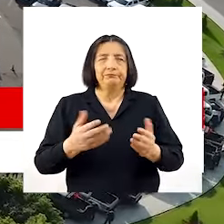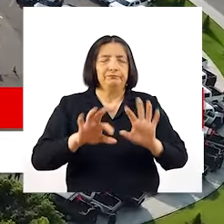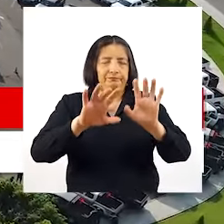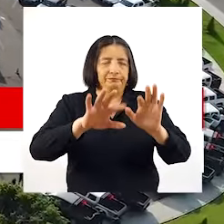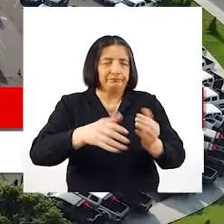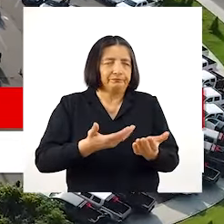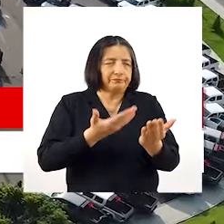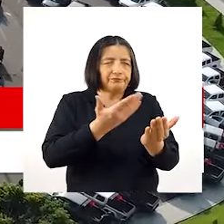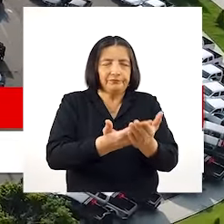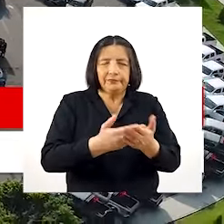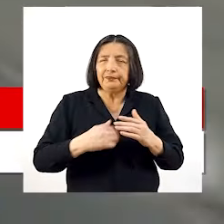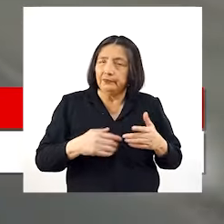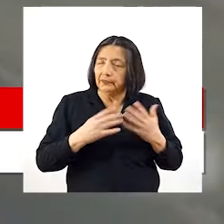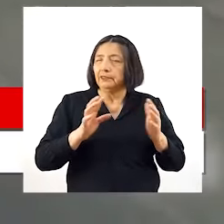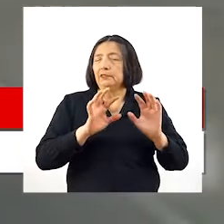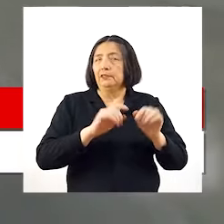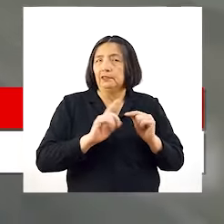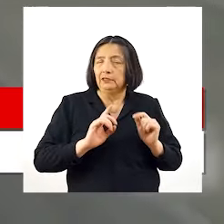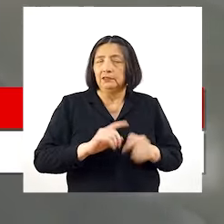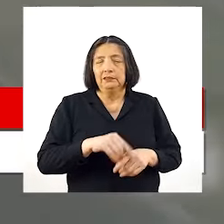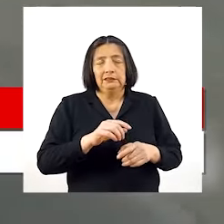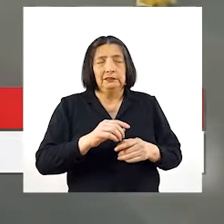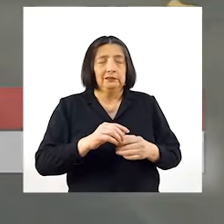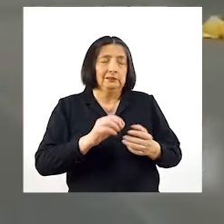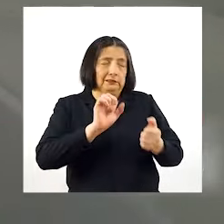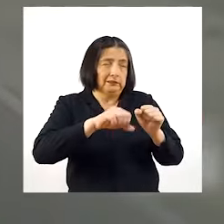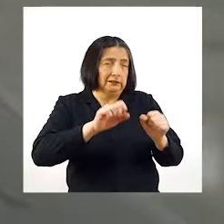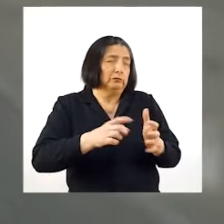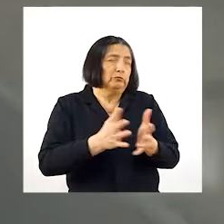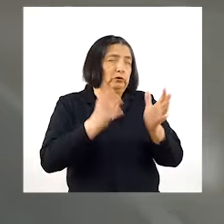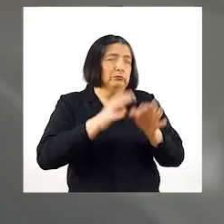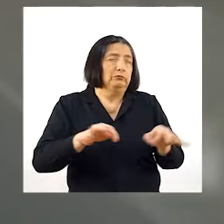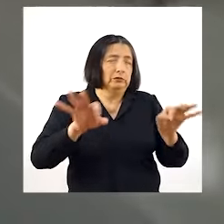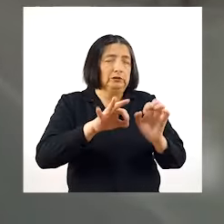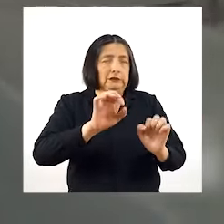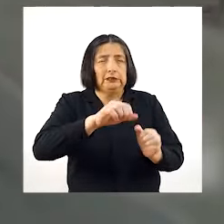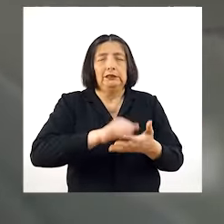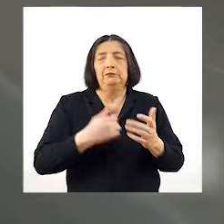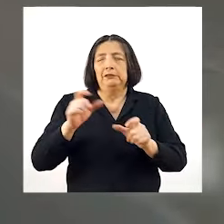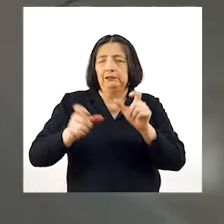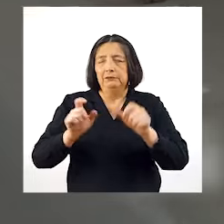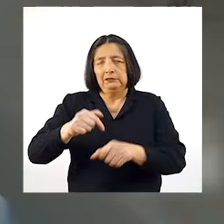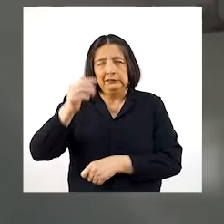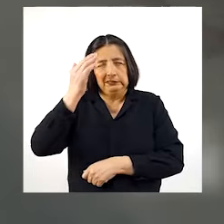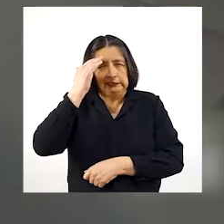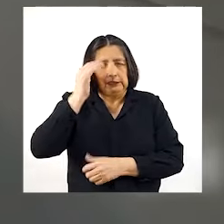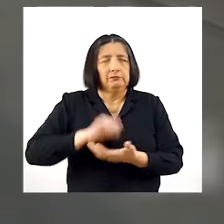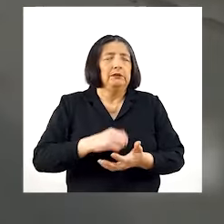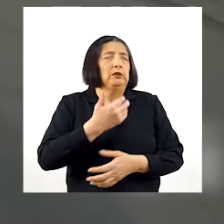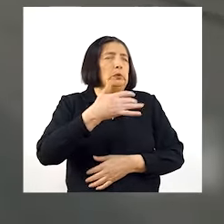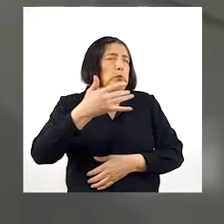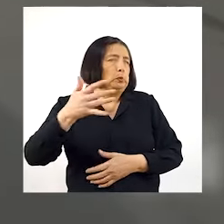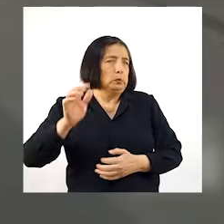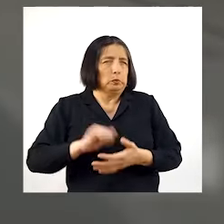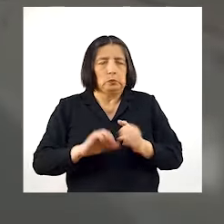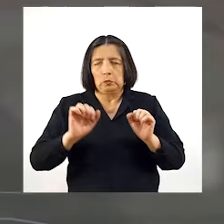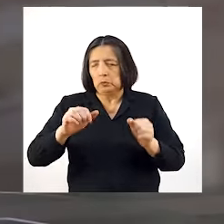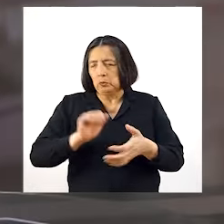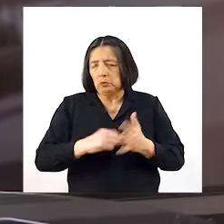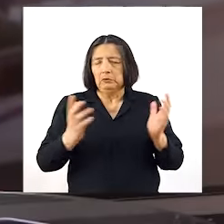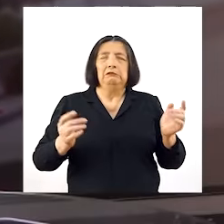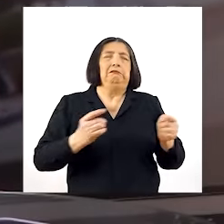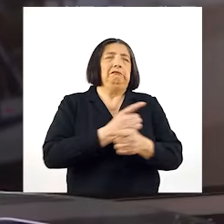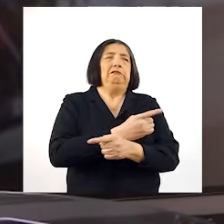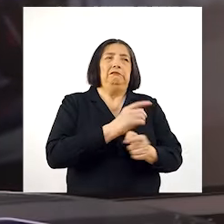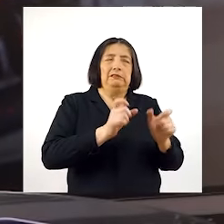presentación o omisión en las declaraciones juradas, que es un aspecto muy importante para que la ciudadanía pueda estar informada, para cualquier gestión de